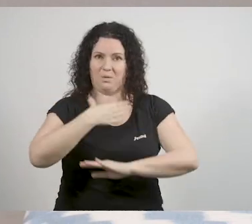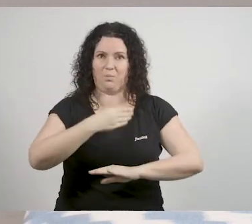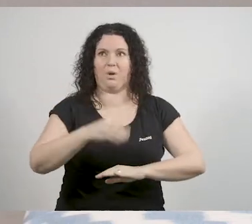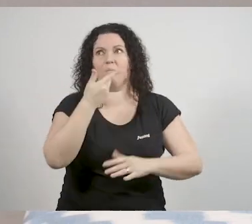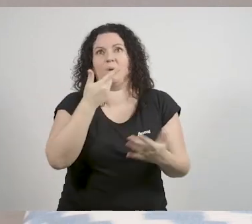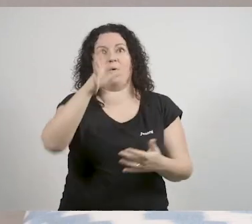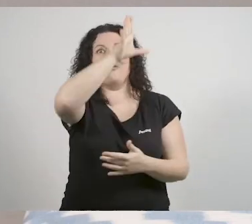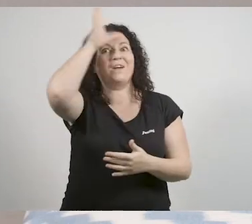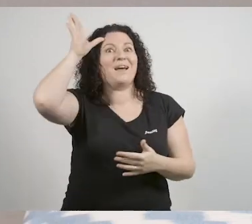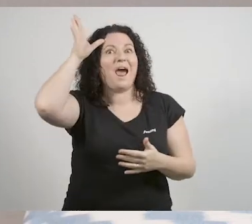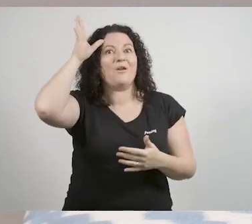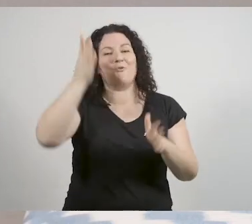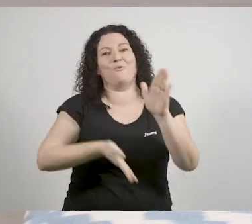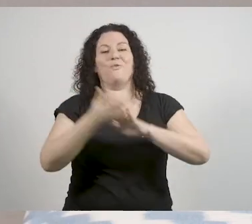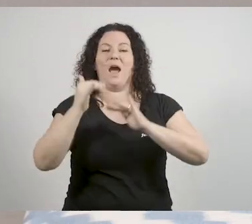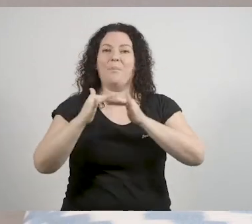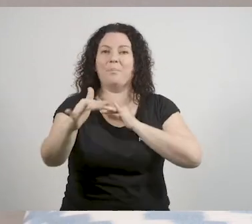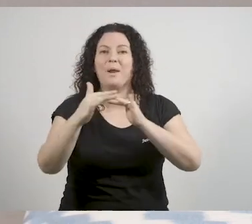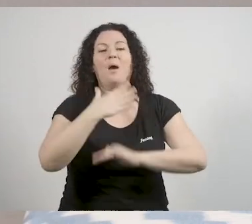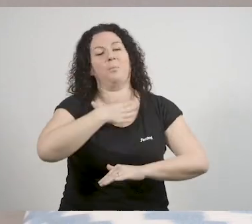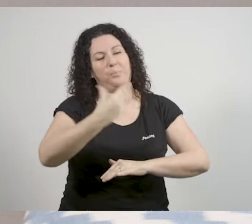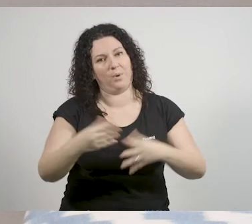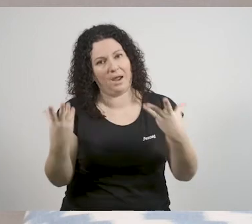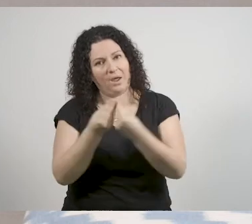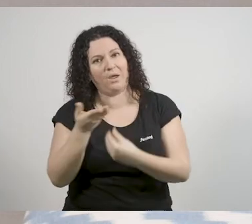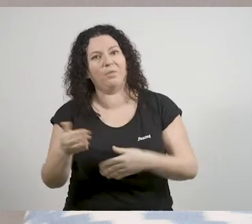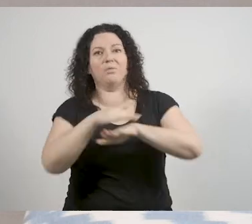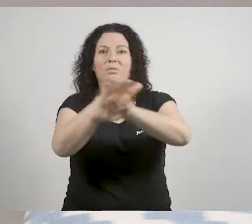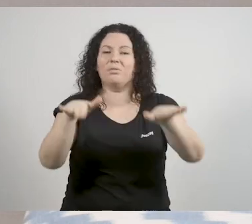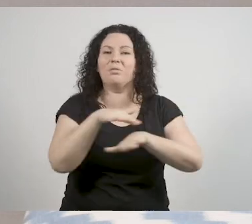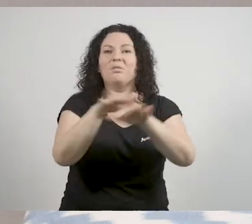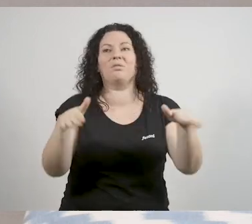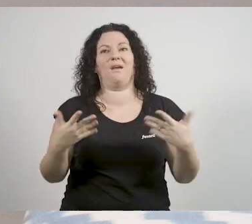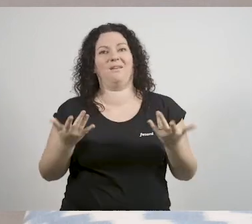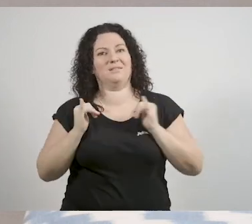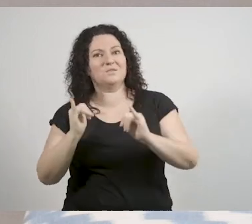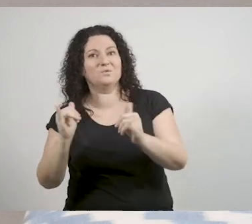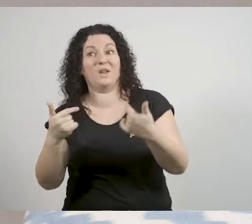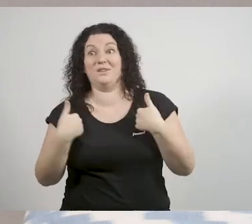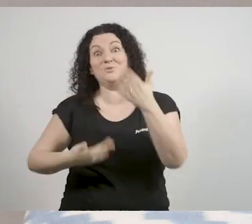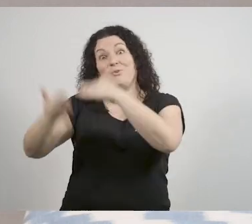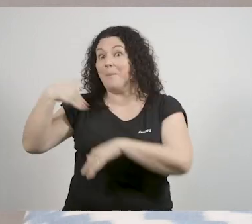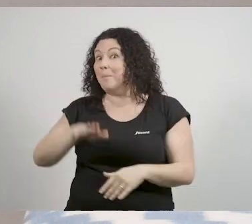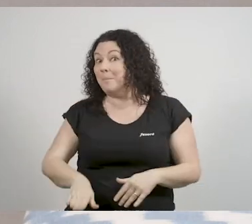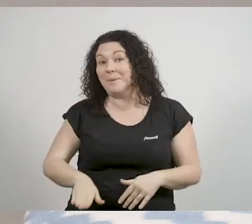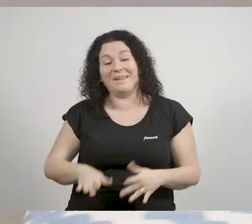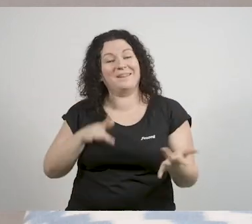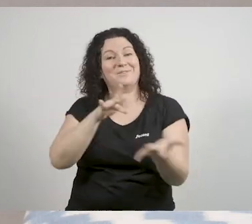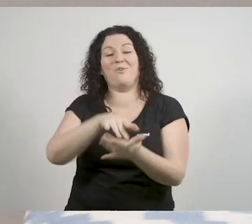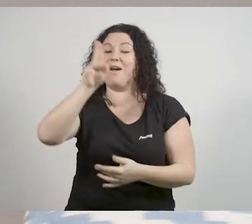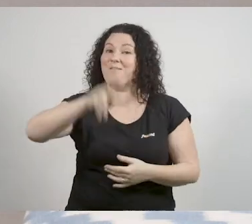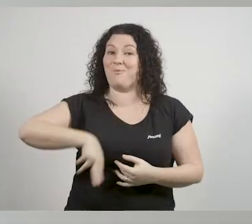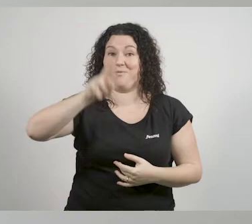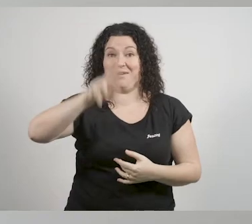ir a la playa en verano por las tardes, cuando salíamos preparábamos la merienda, nos íbamos a la playa. O sea, cosas que yo en